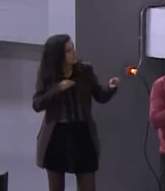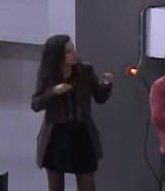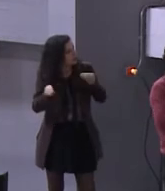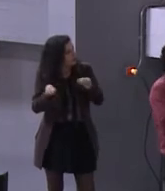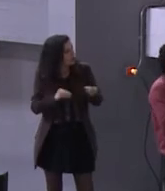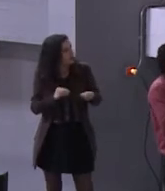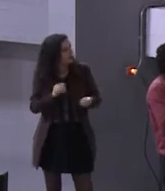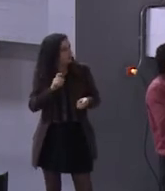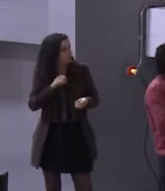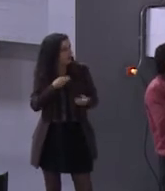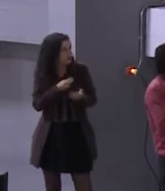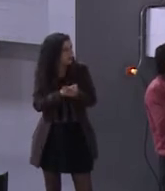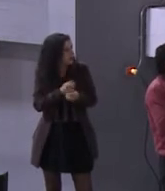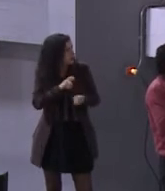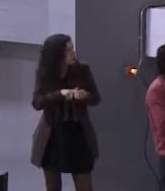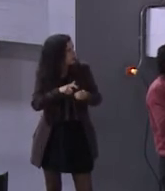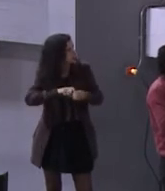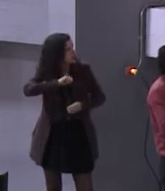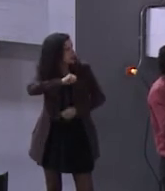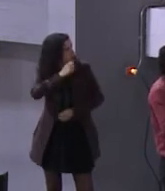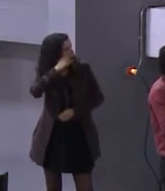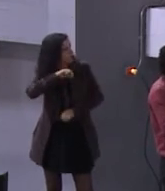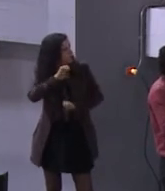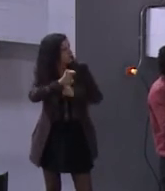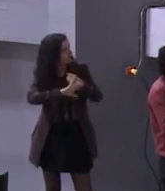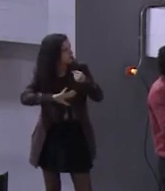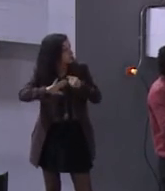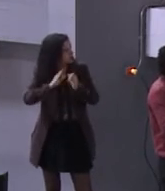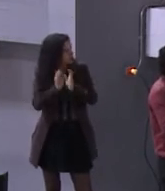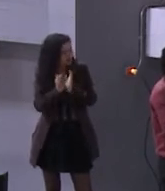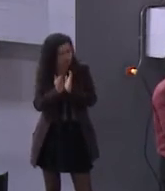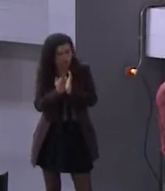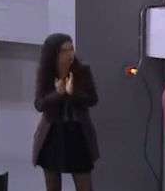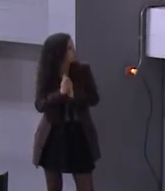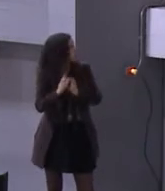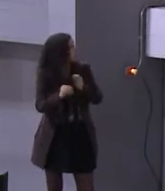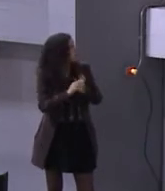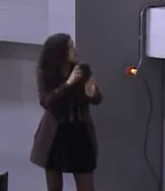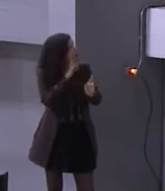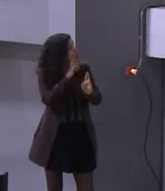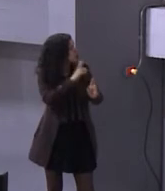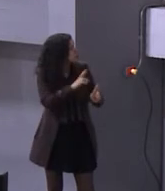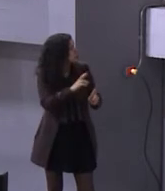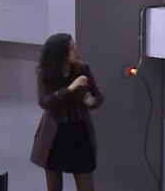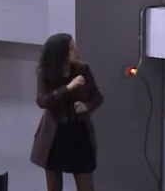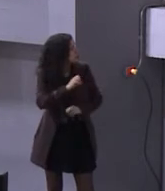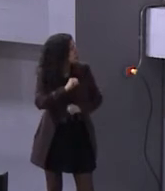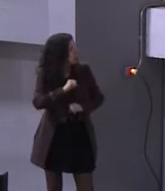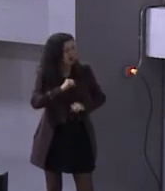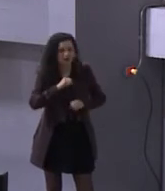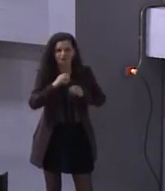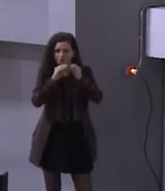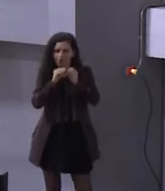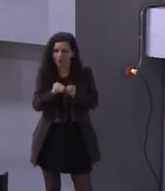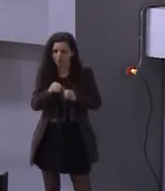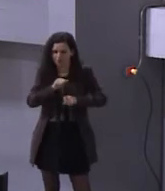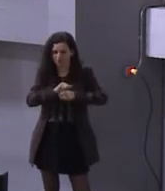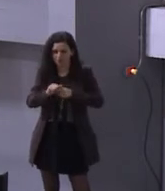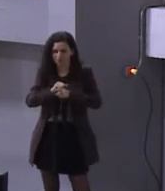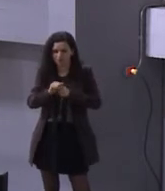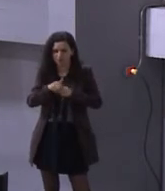de matrícula, derechos humanos y protección de la comunidad educativa y reconocimiento del ejercicio de la protesta. Esos son los elementos centrales que